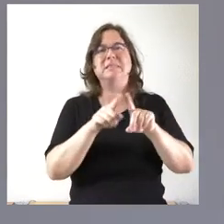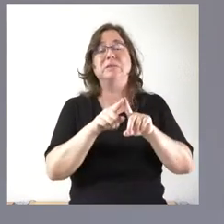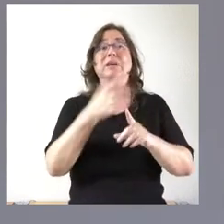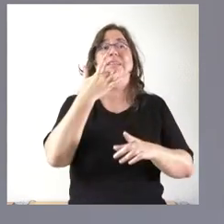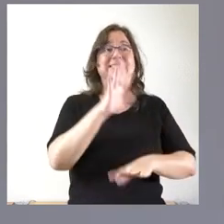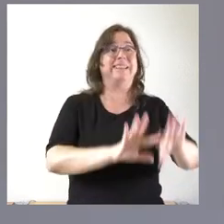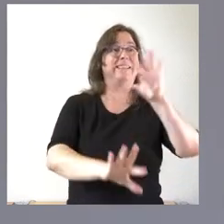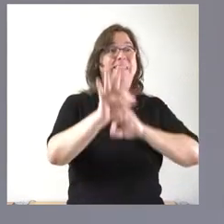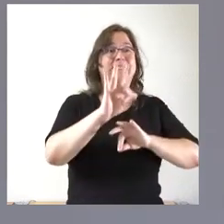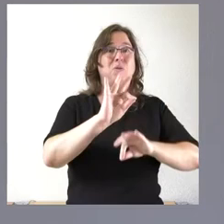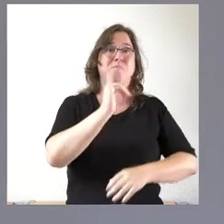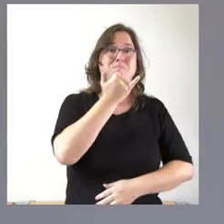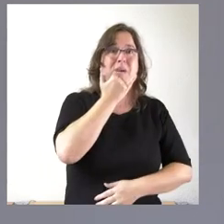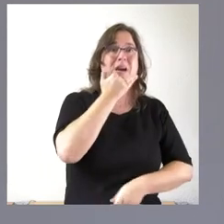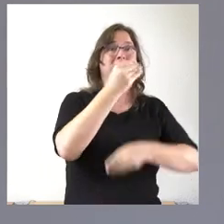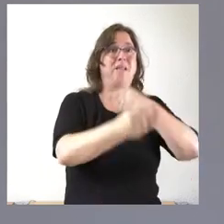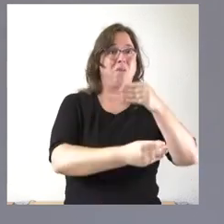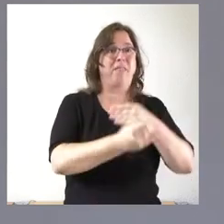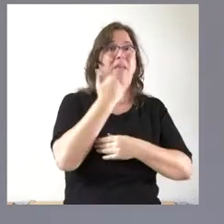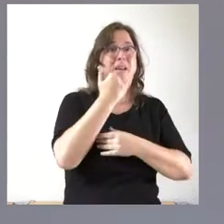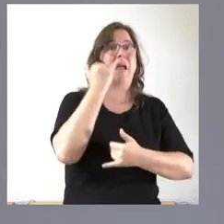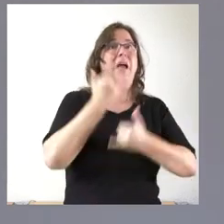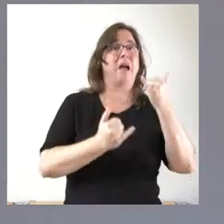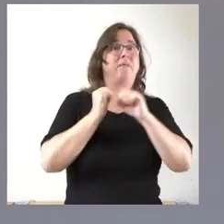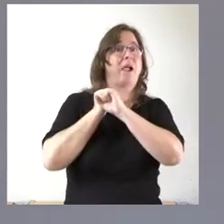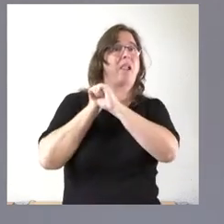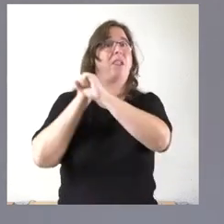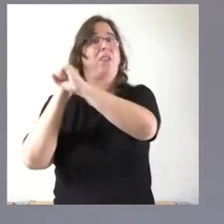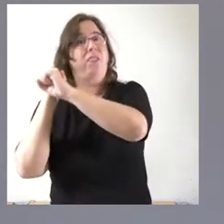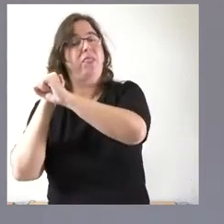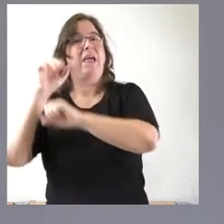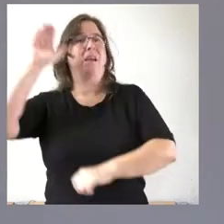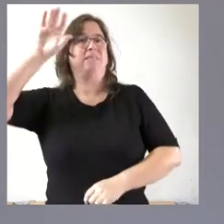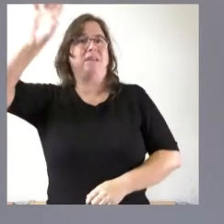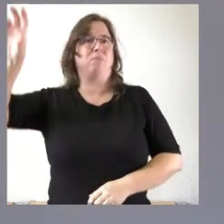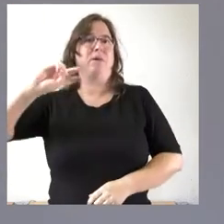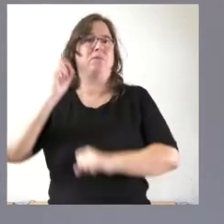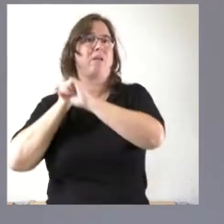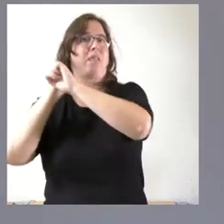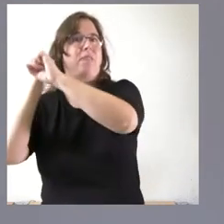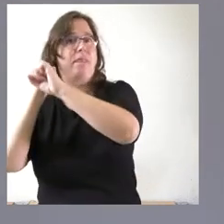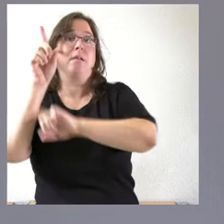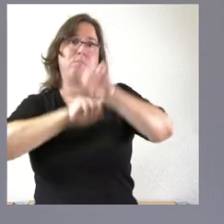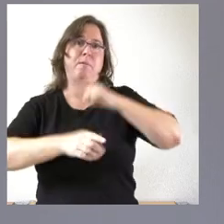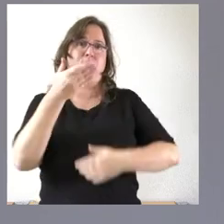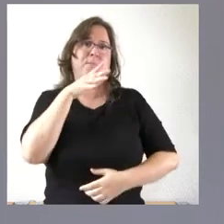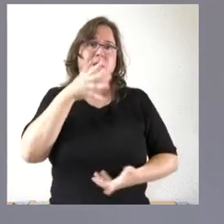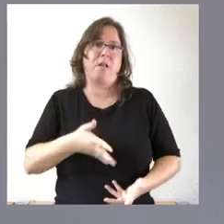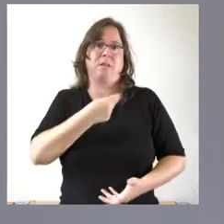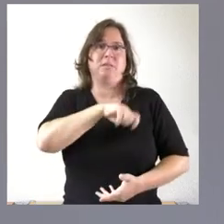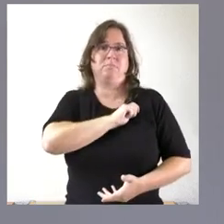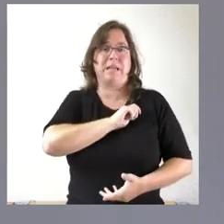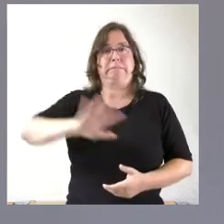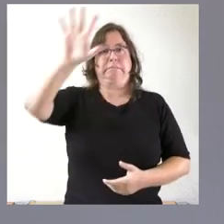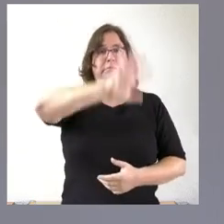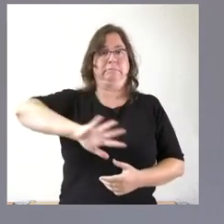equivocadas en materia energética que nos han llevado a aumentar nuestra dependencia del exterior. Este es uno de los problemas fundamentales que hoy tenemos, que hoy tiene el conjunto